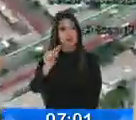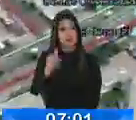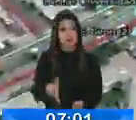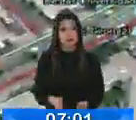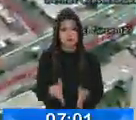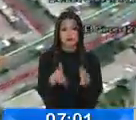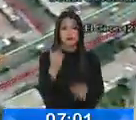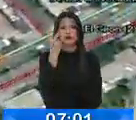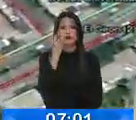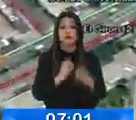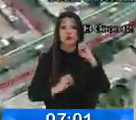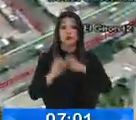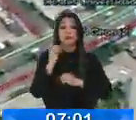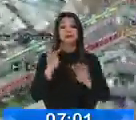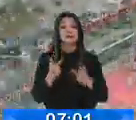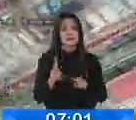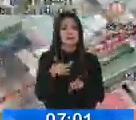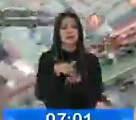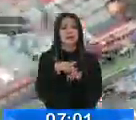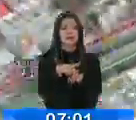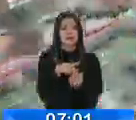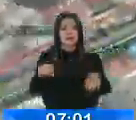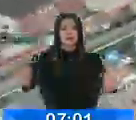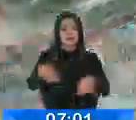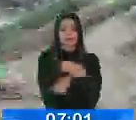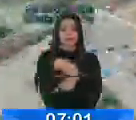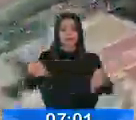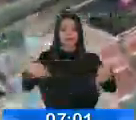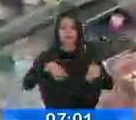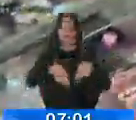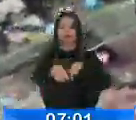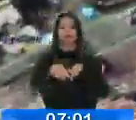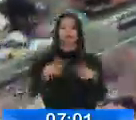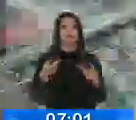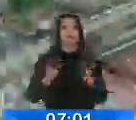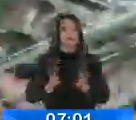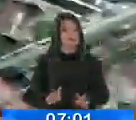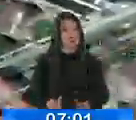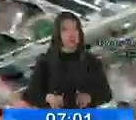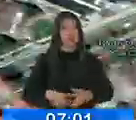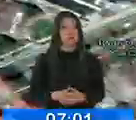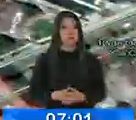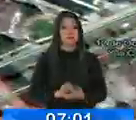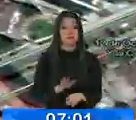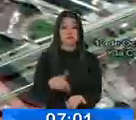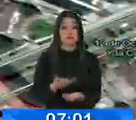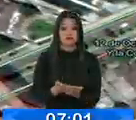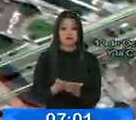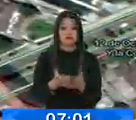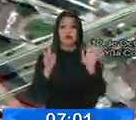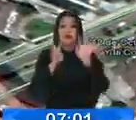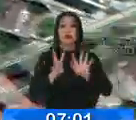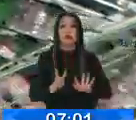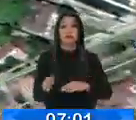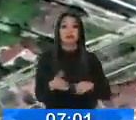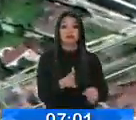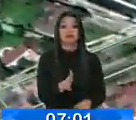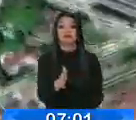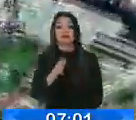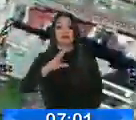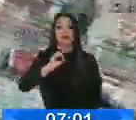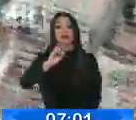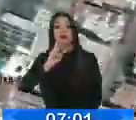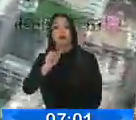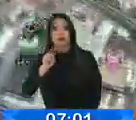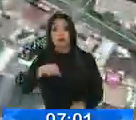oriente a occidente también está complicado y de sur a norte ni hablar. Llegando hacia la avenida Colón, Coruña, sigue el tráfico